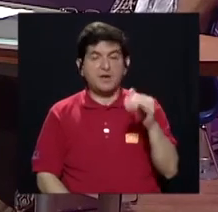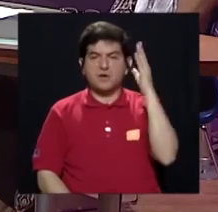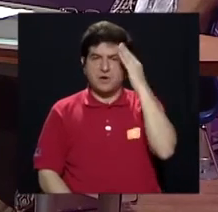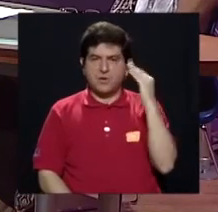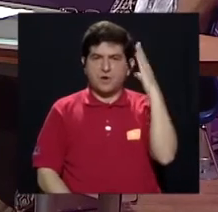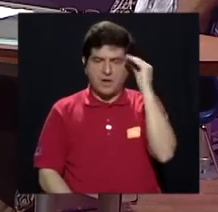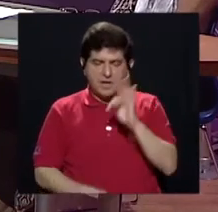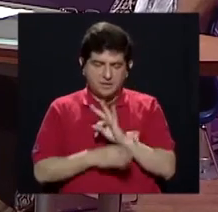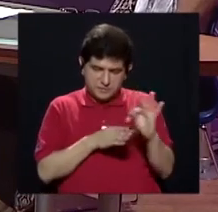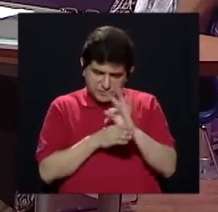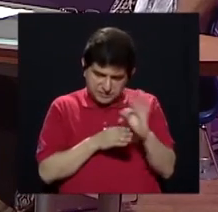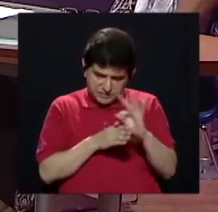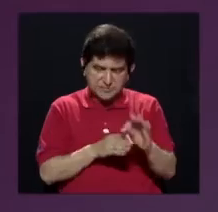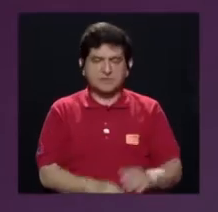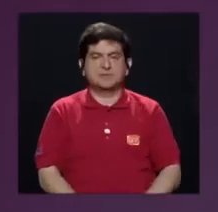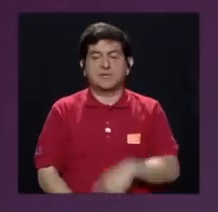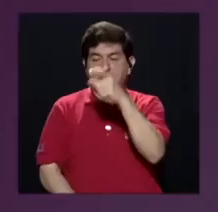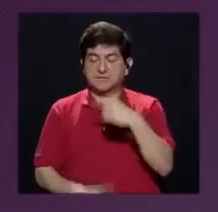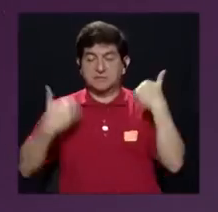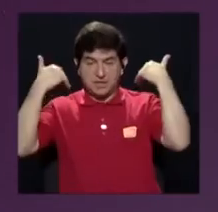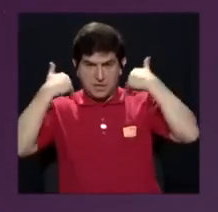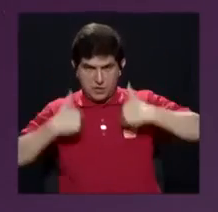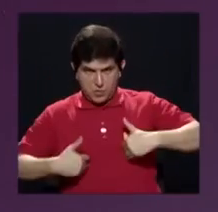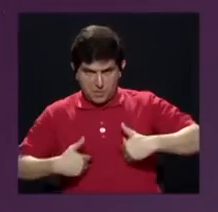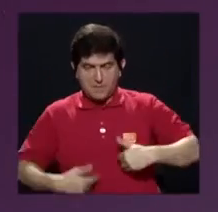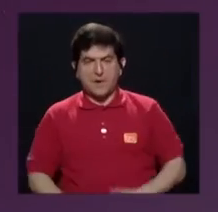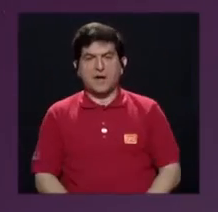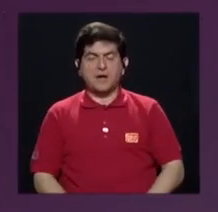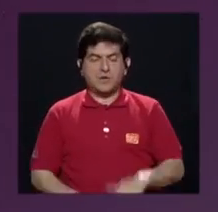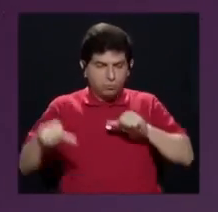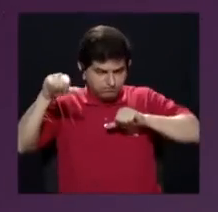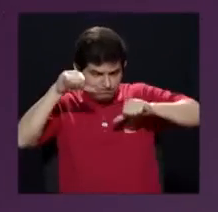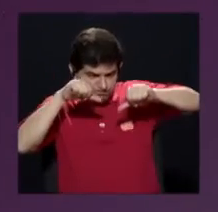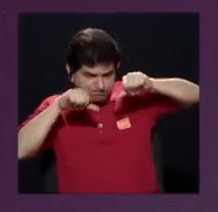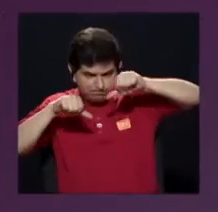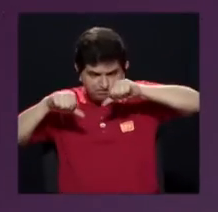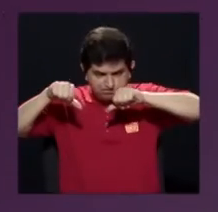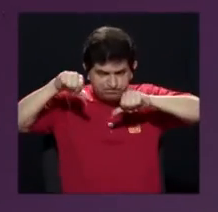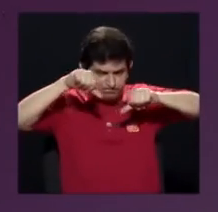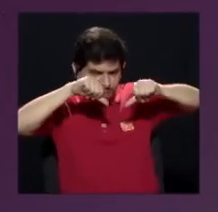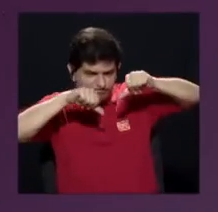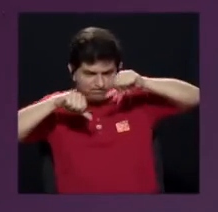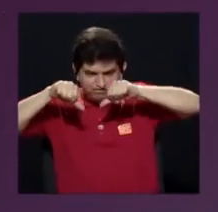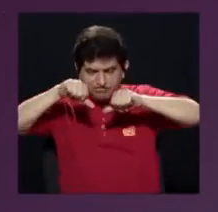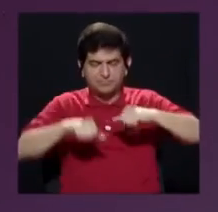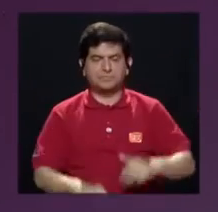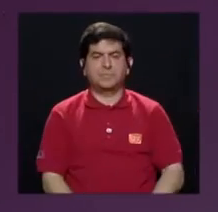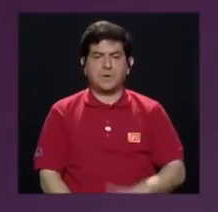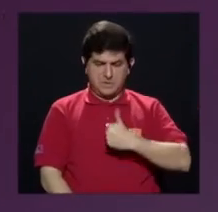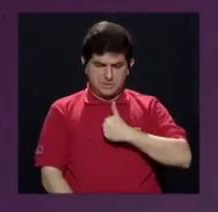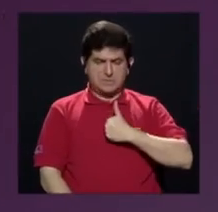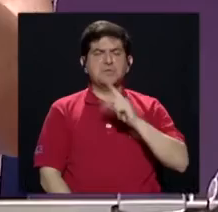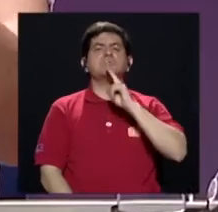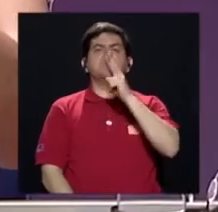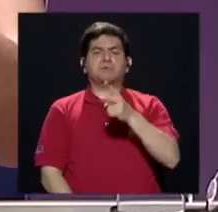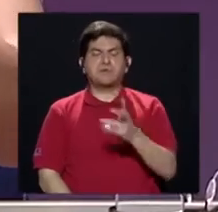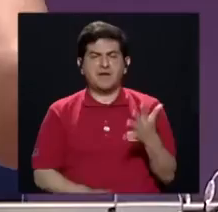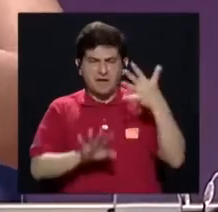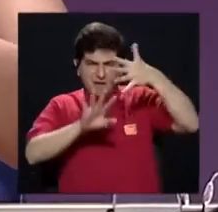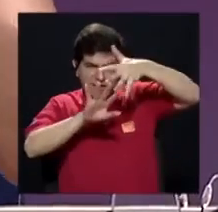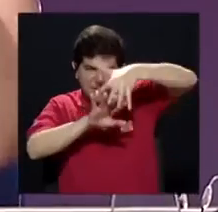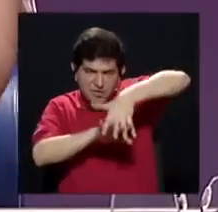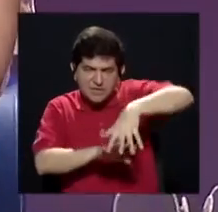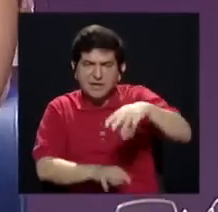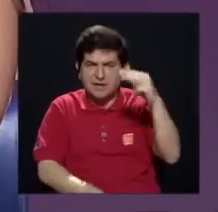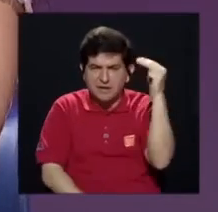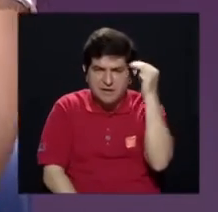experiencia terapéutica, porque el ser humano se empieza a experimentar como real. Y lo integran en la